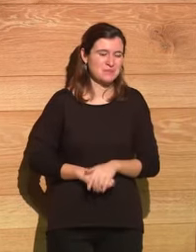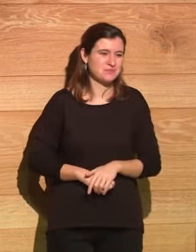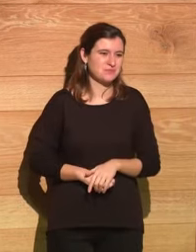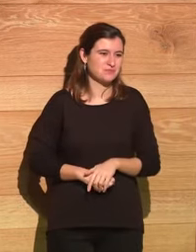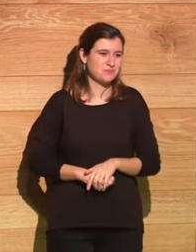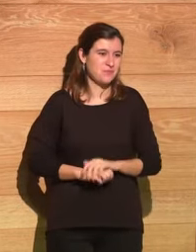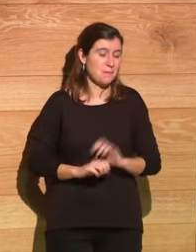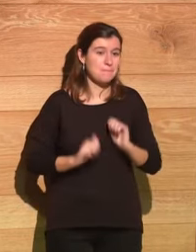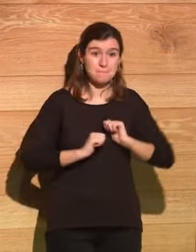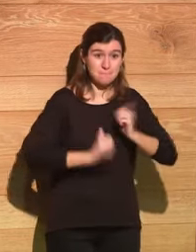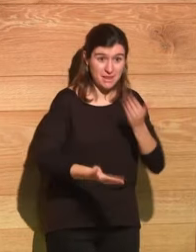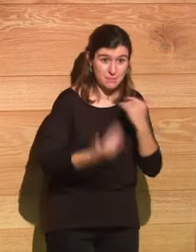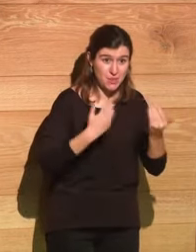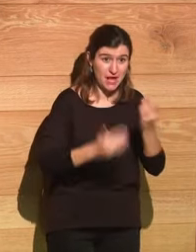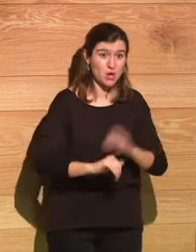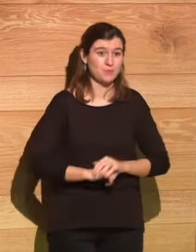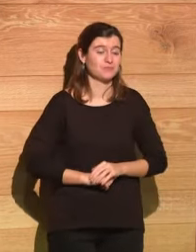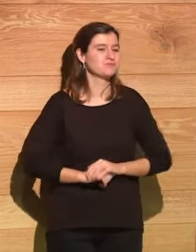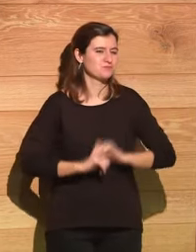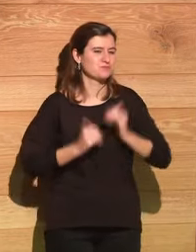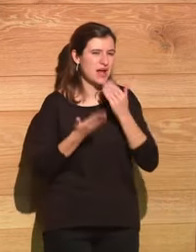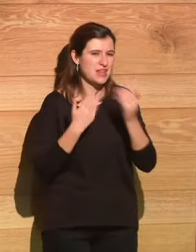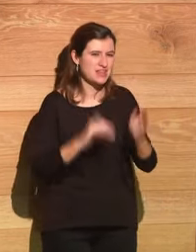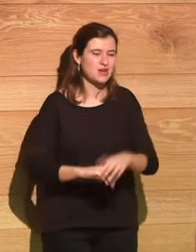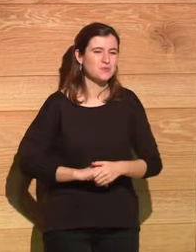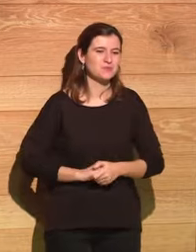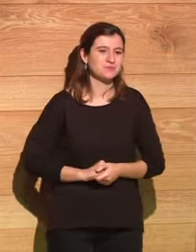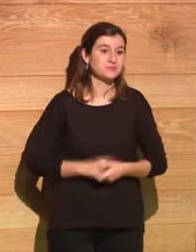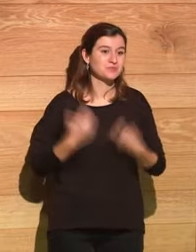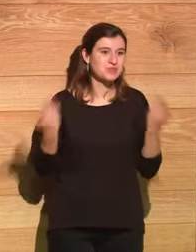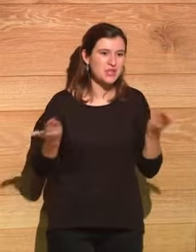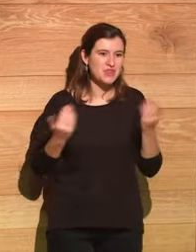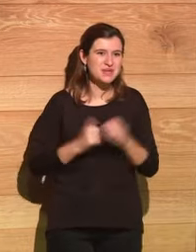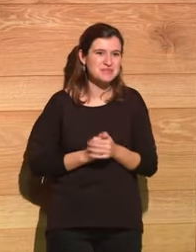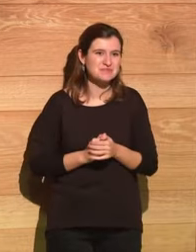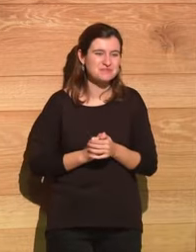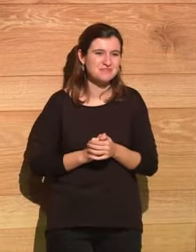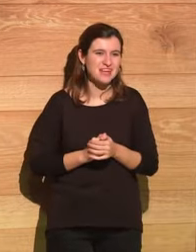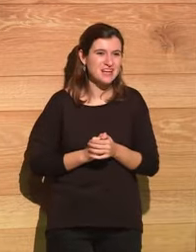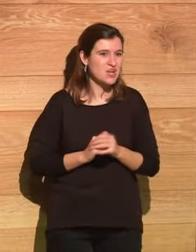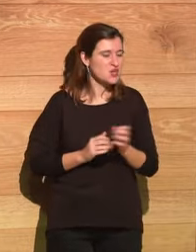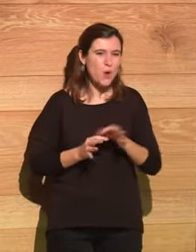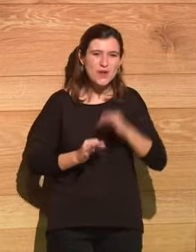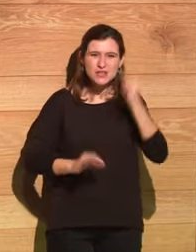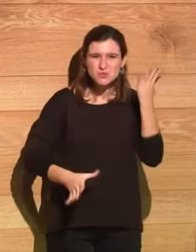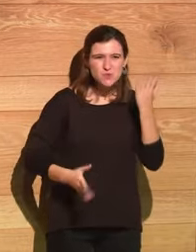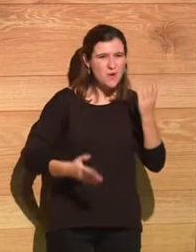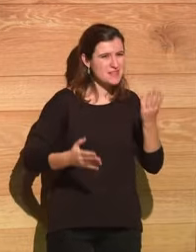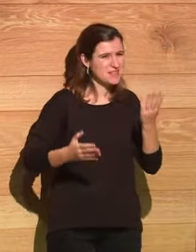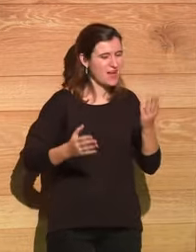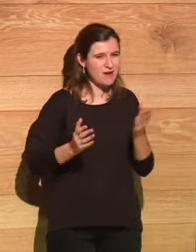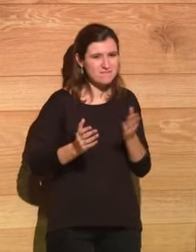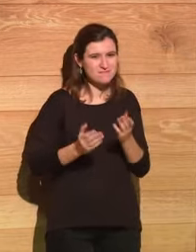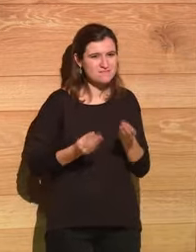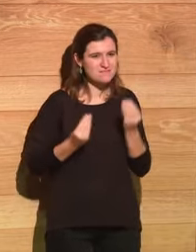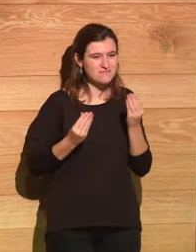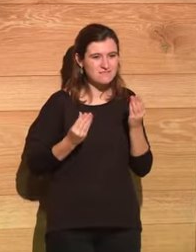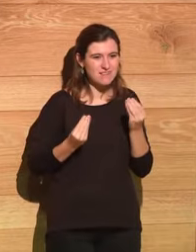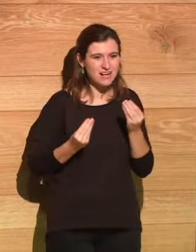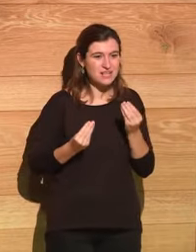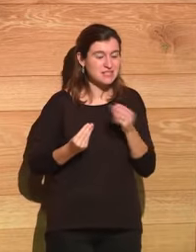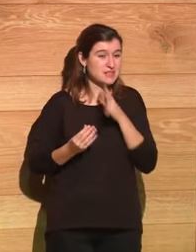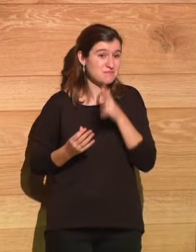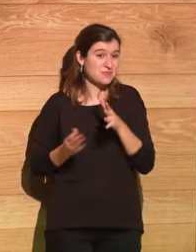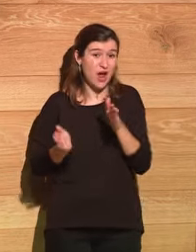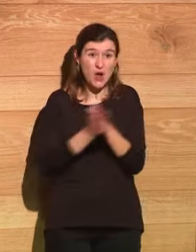diálogo. Que vamos al diálogo. Vamos al diálogo. Entonces, bueno, pues eso, tengo una enorme suerte porque, fijaos, fíjense quiénes